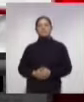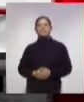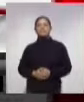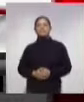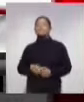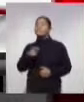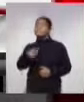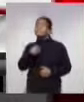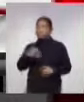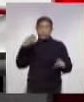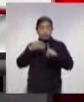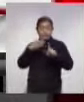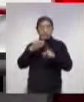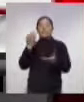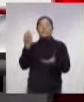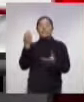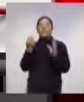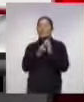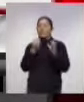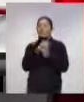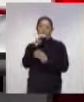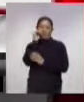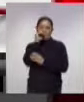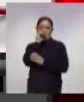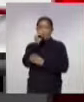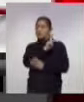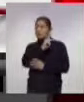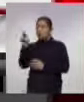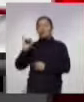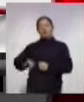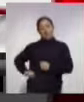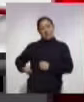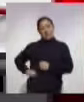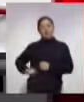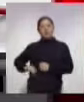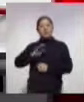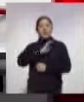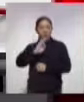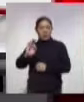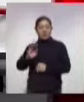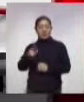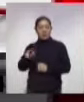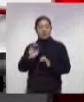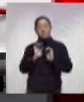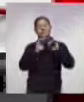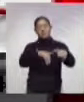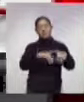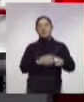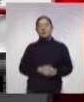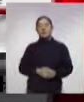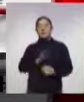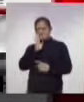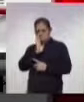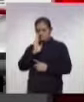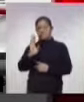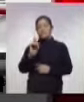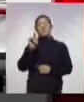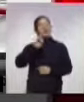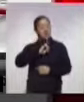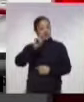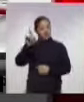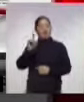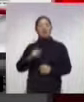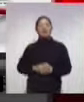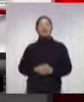hay que subrayarlo, de un curso gratuito y para quienes estén interesados pueden realizar las inscripciones directamente allá